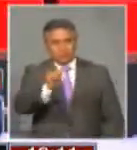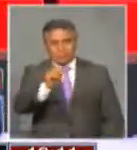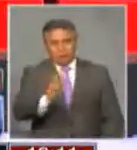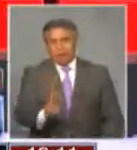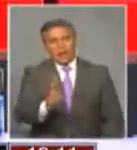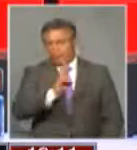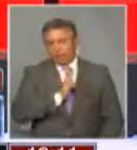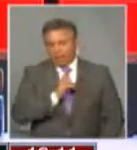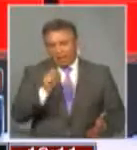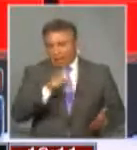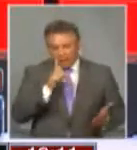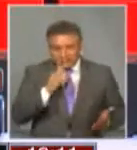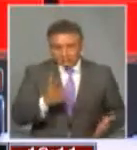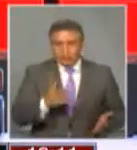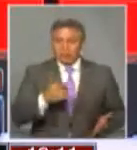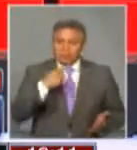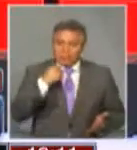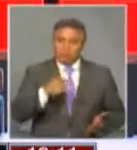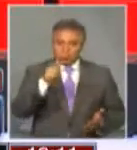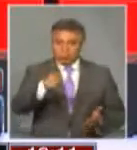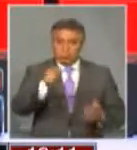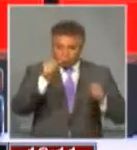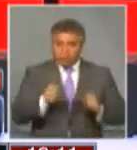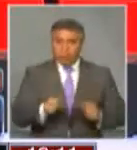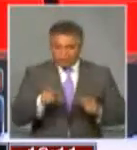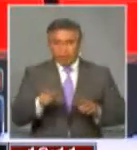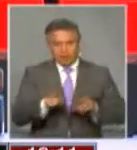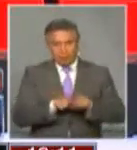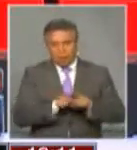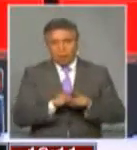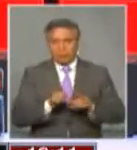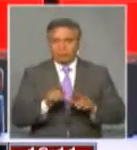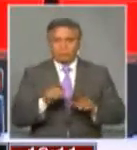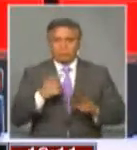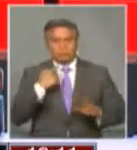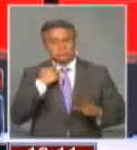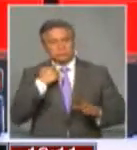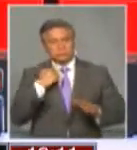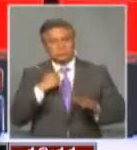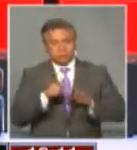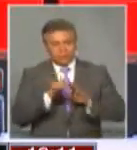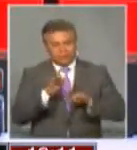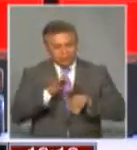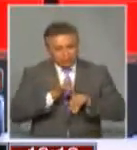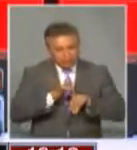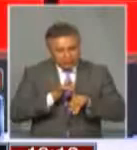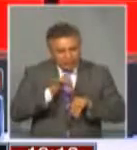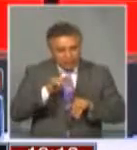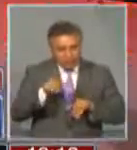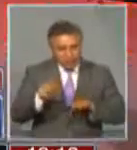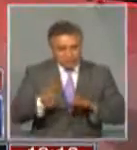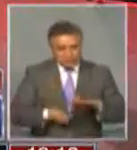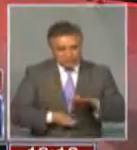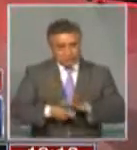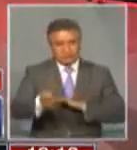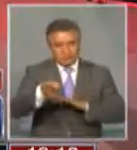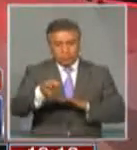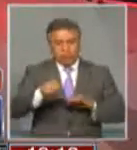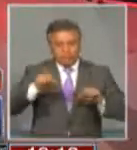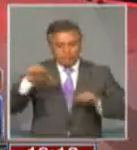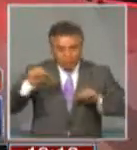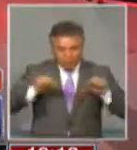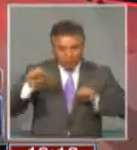responder así, pero ¿podrían llegar a ser sujetos de soborno en casos delicadísimos, como no solamente económico, sino que es